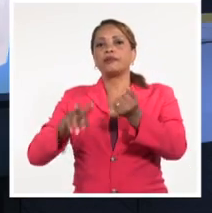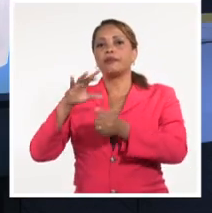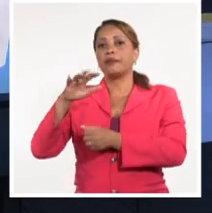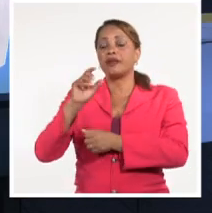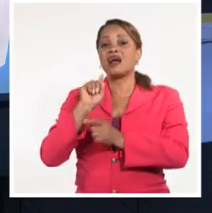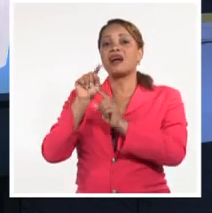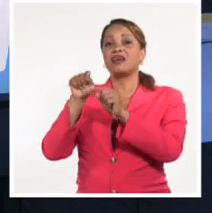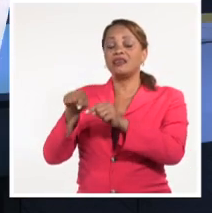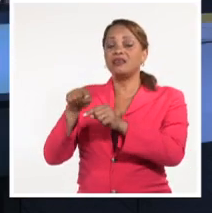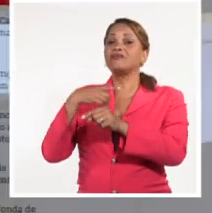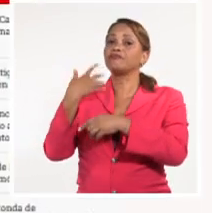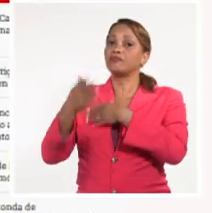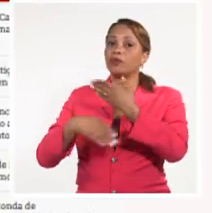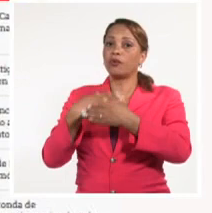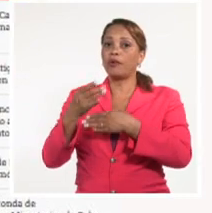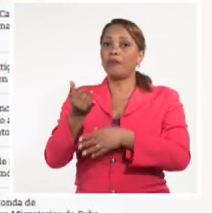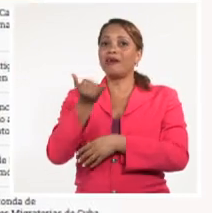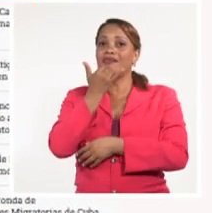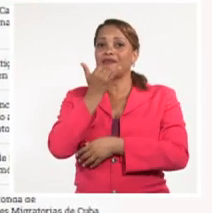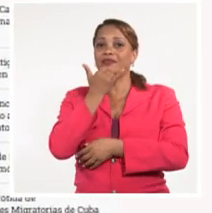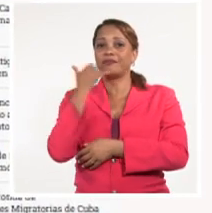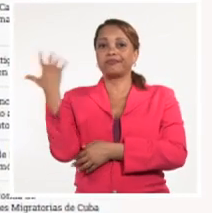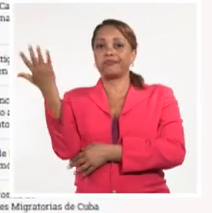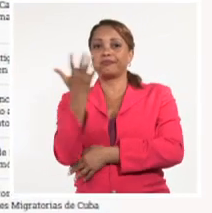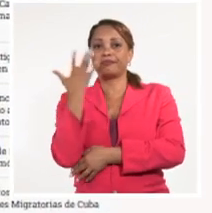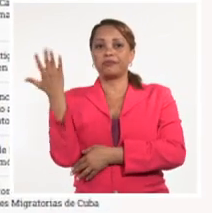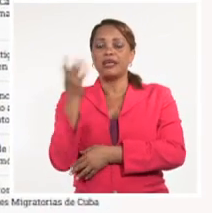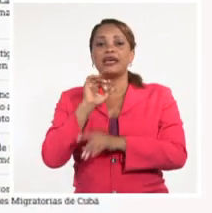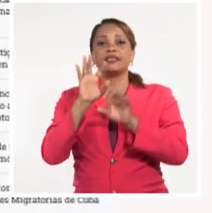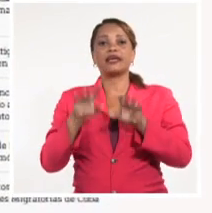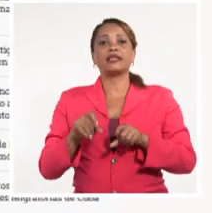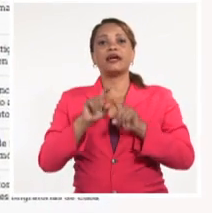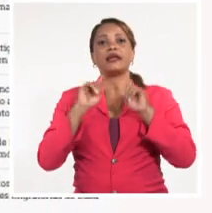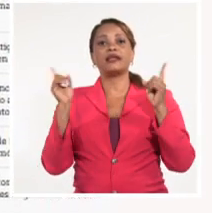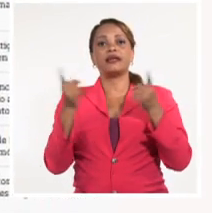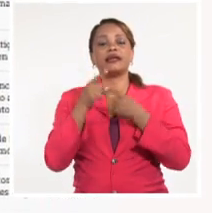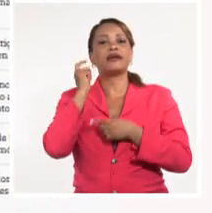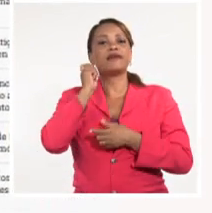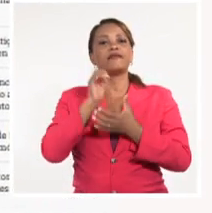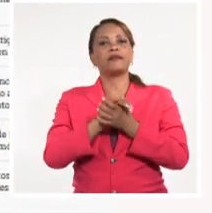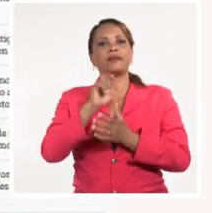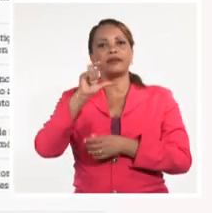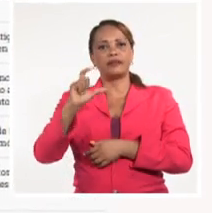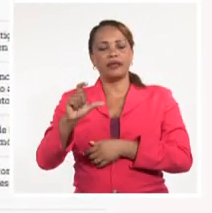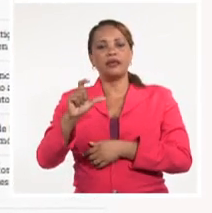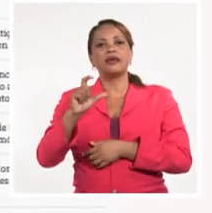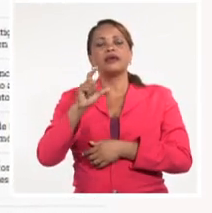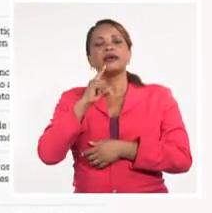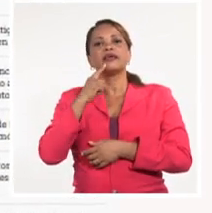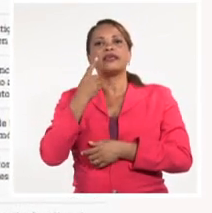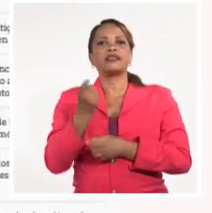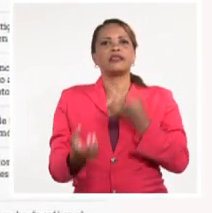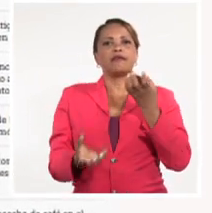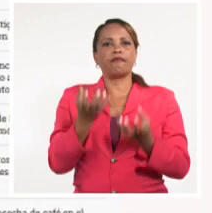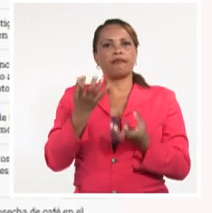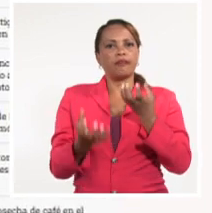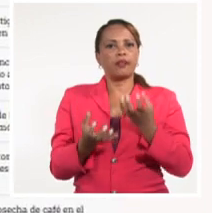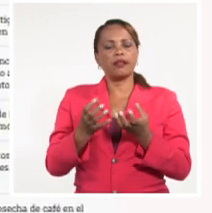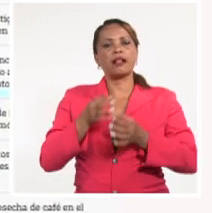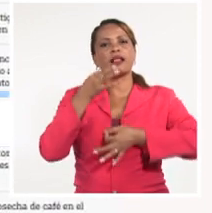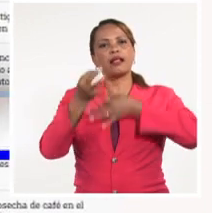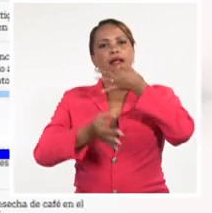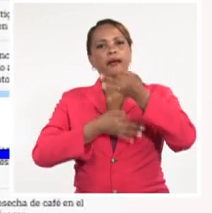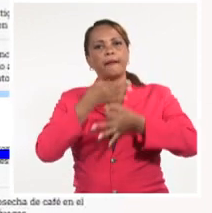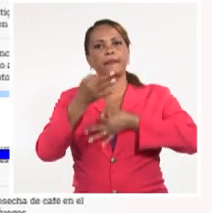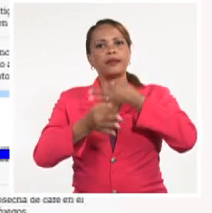afectado tras el impacto del huracán Ian. La secretaria general de la FMC en ese territorio, Ana Ibis Gómez Hernández, dijo a la